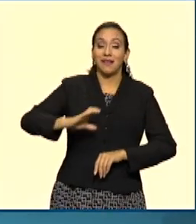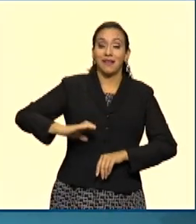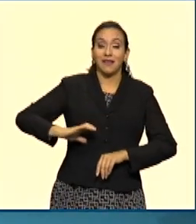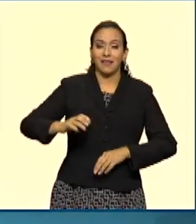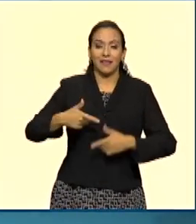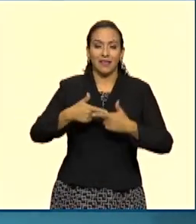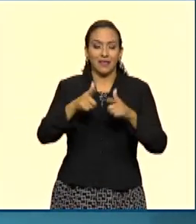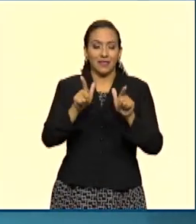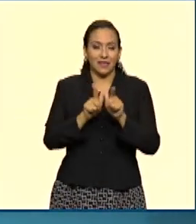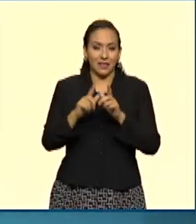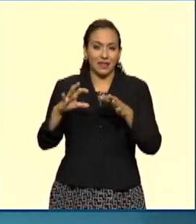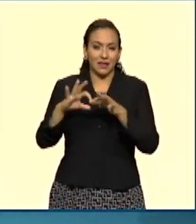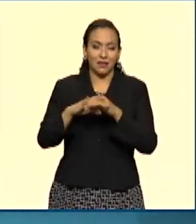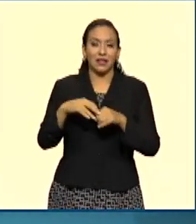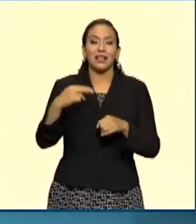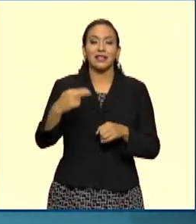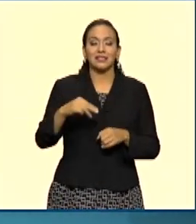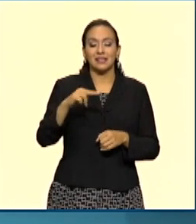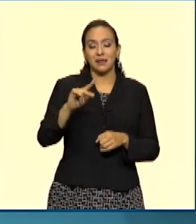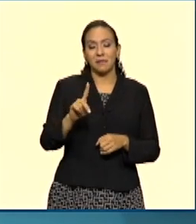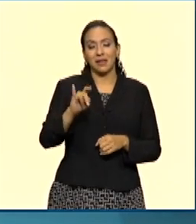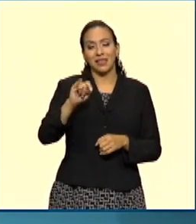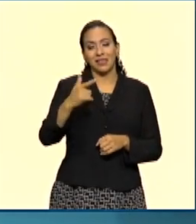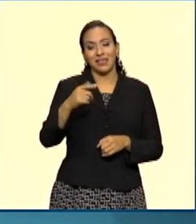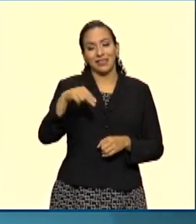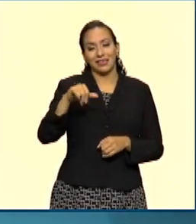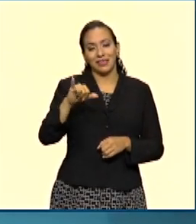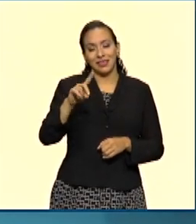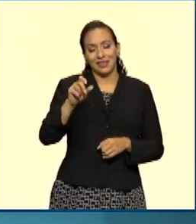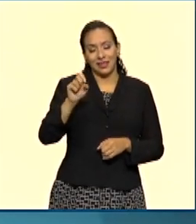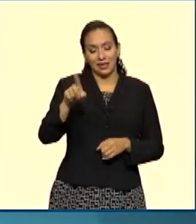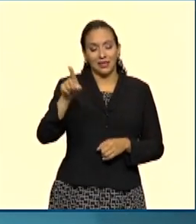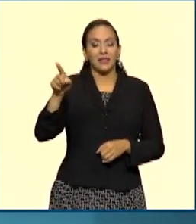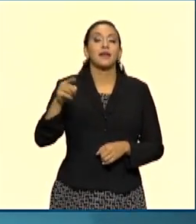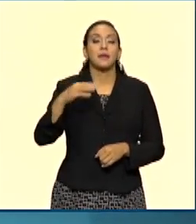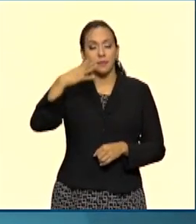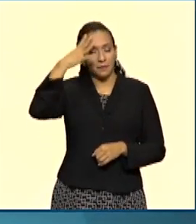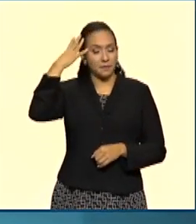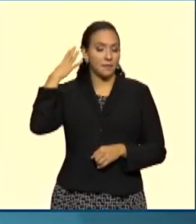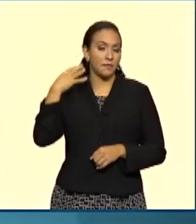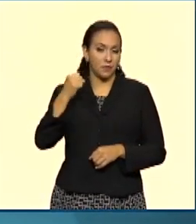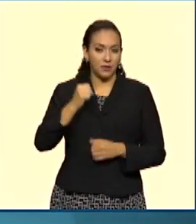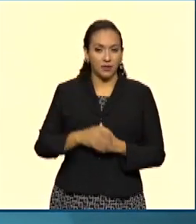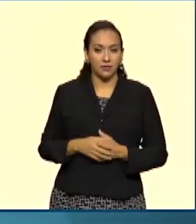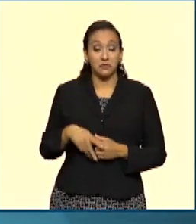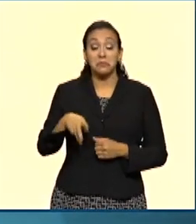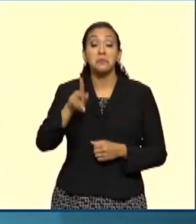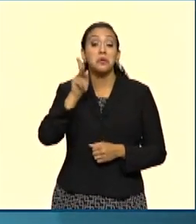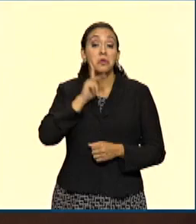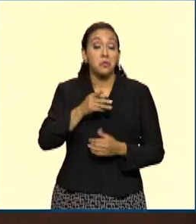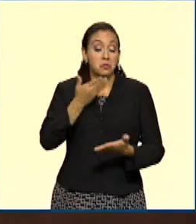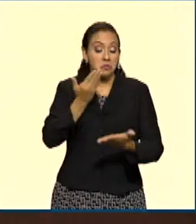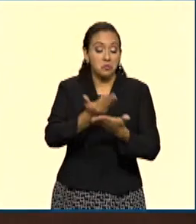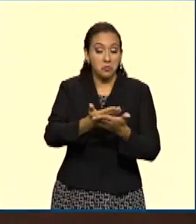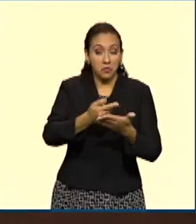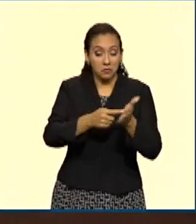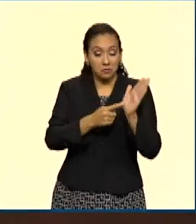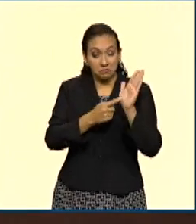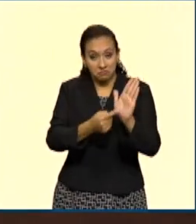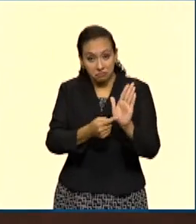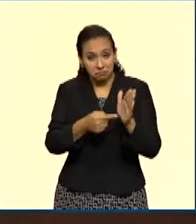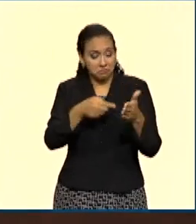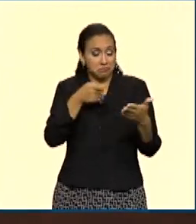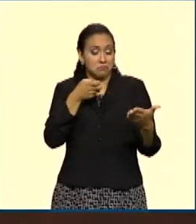coalición Dignidad y Seguridad por Morelos a la gobernatura de esa entidad. Pero las pruebas que aportó, concluye el proyecto,